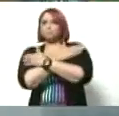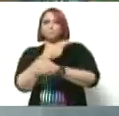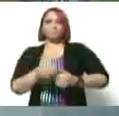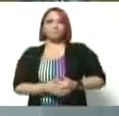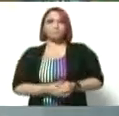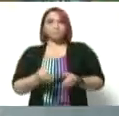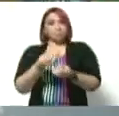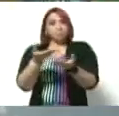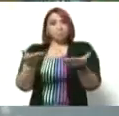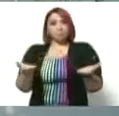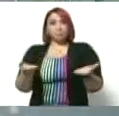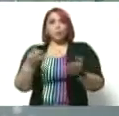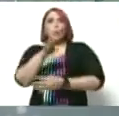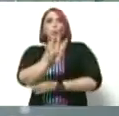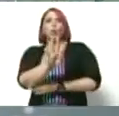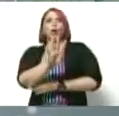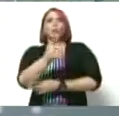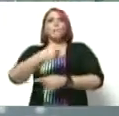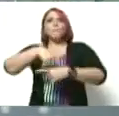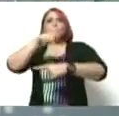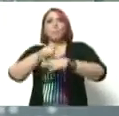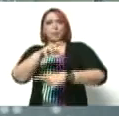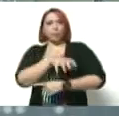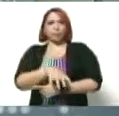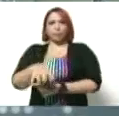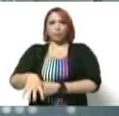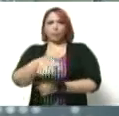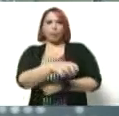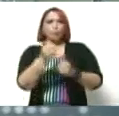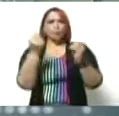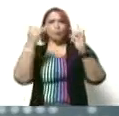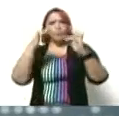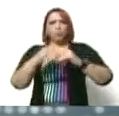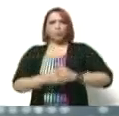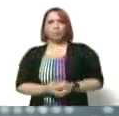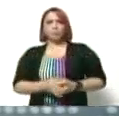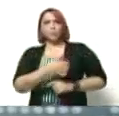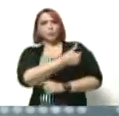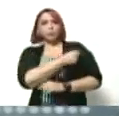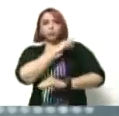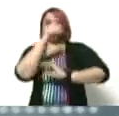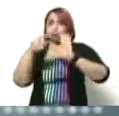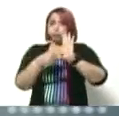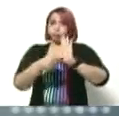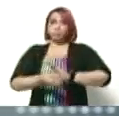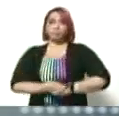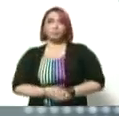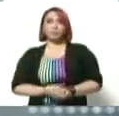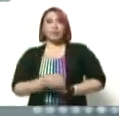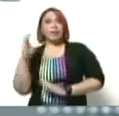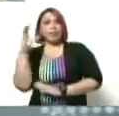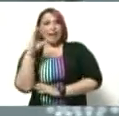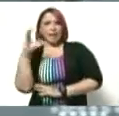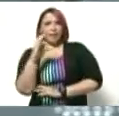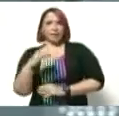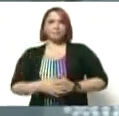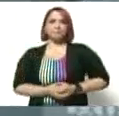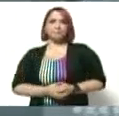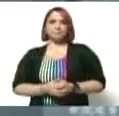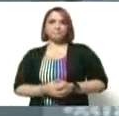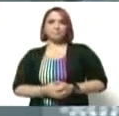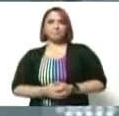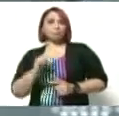estado los cuatro primeros estados en números de vacunados bueno caracas el distrito capital